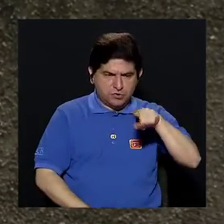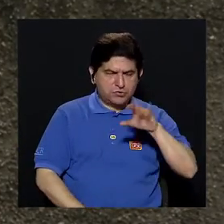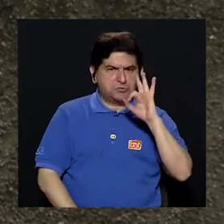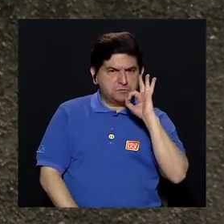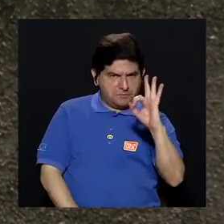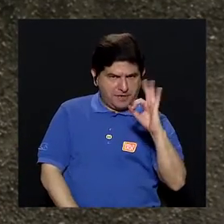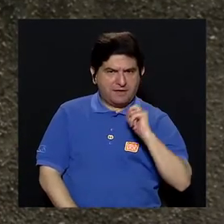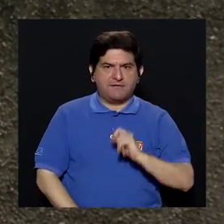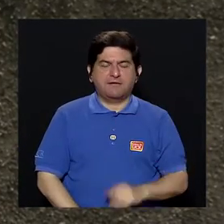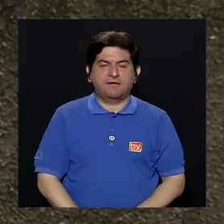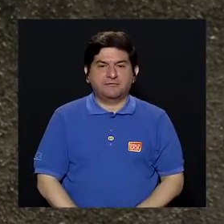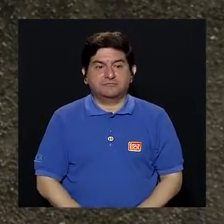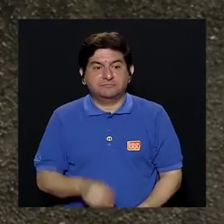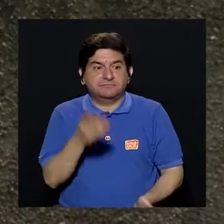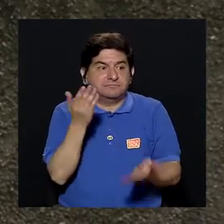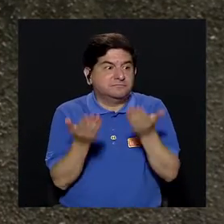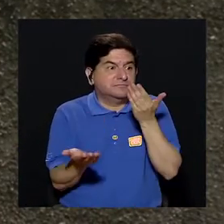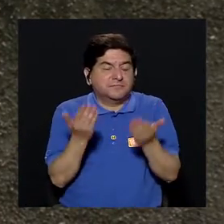está bien,